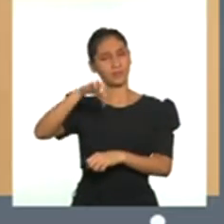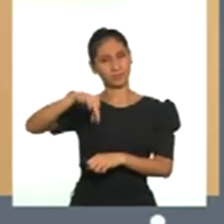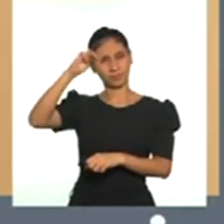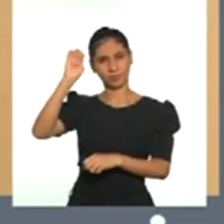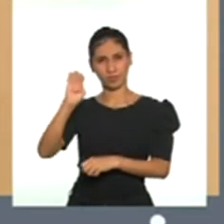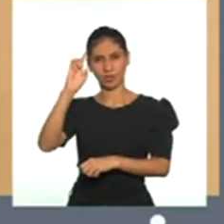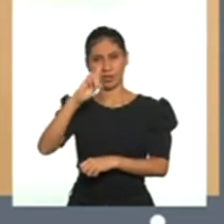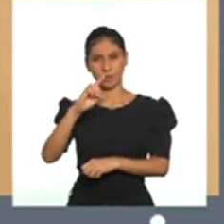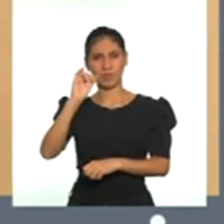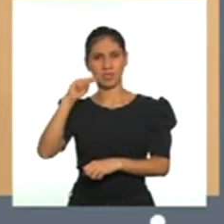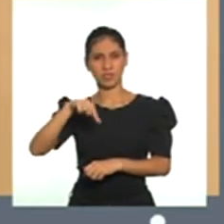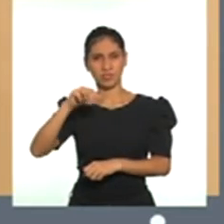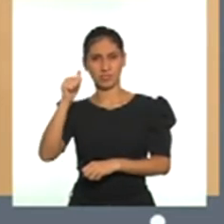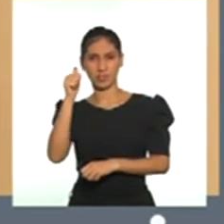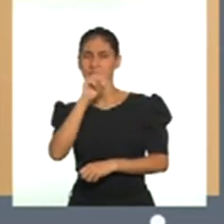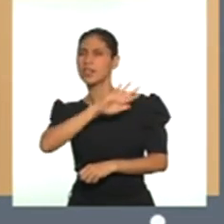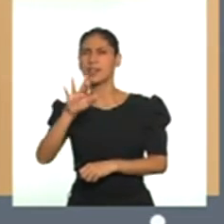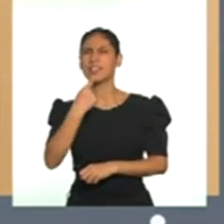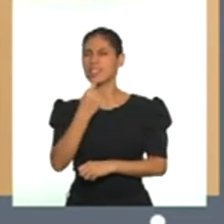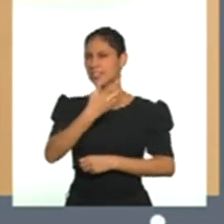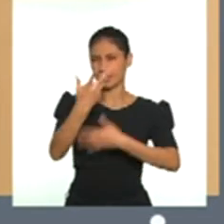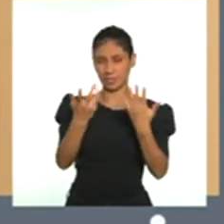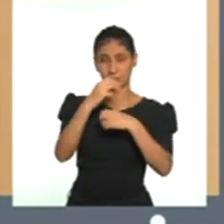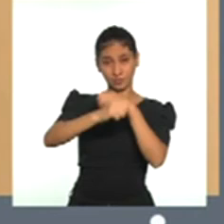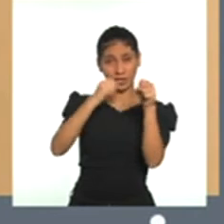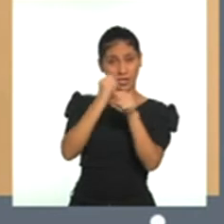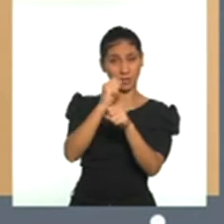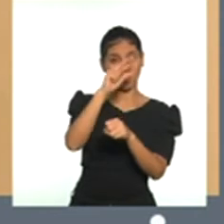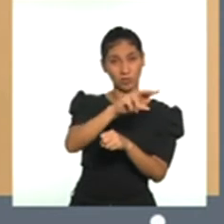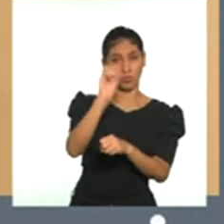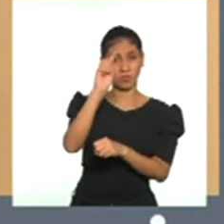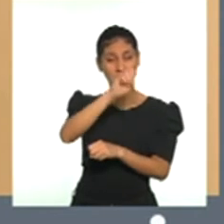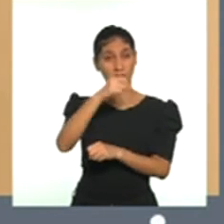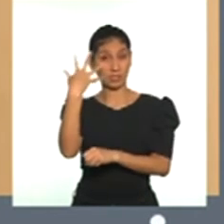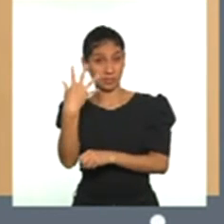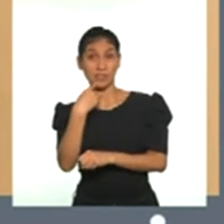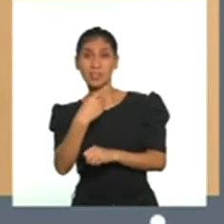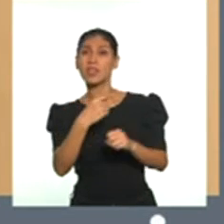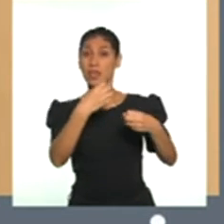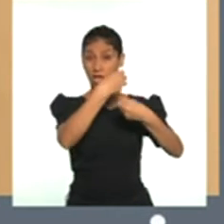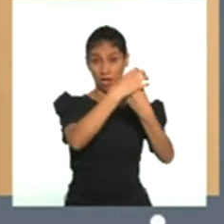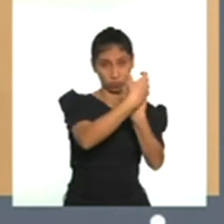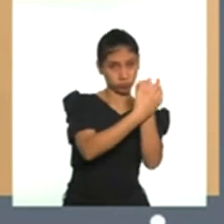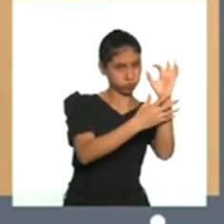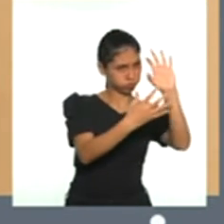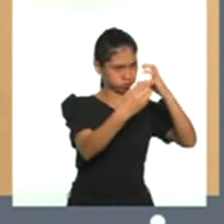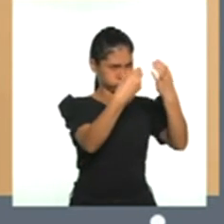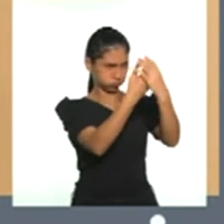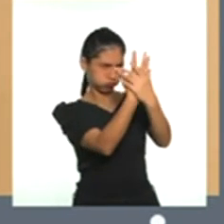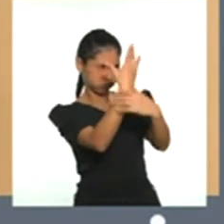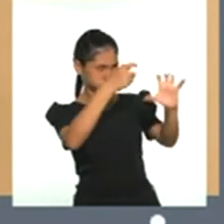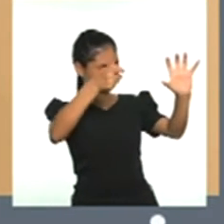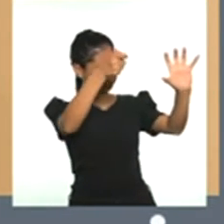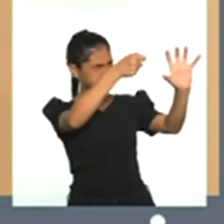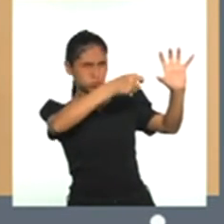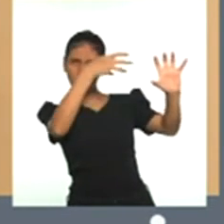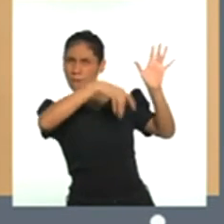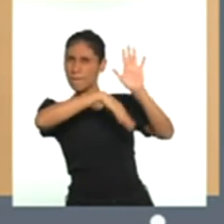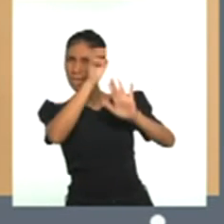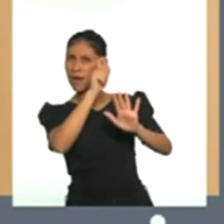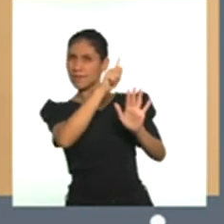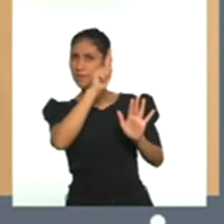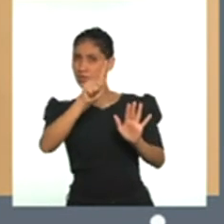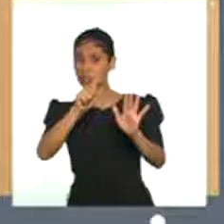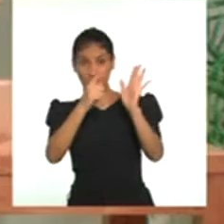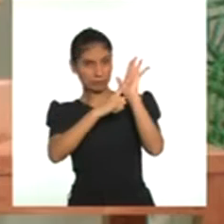país? De acuerdo al estudio realizado en el año 2015, más de 510 plantas con propiedades medicinales se han registrado